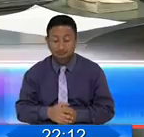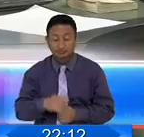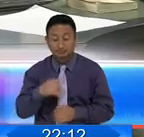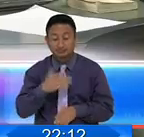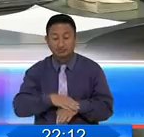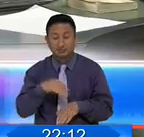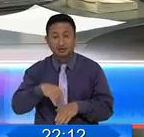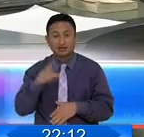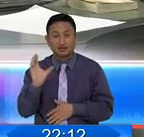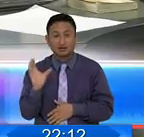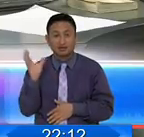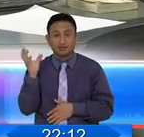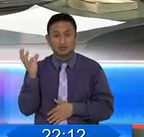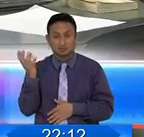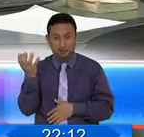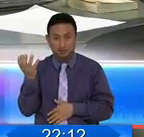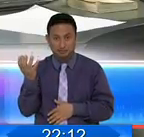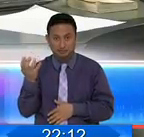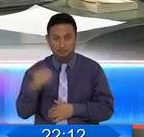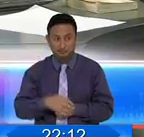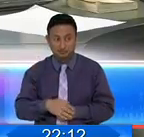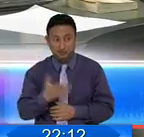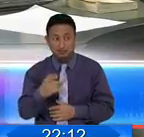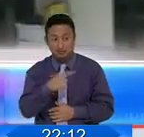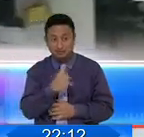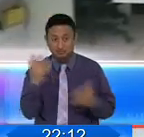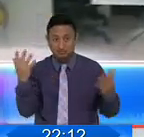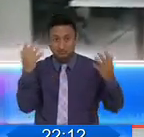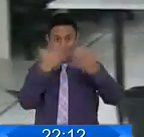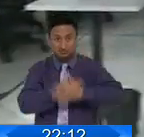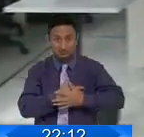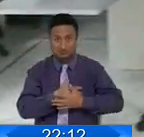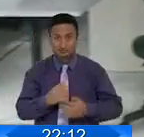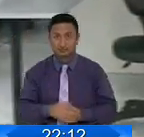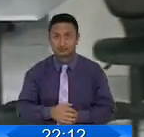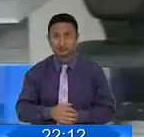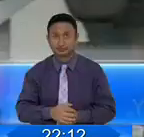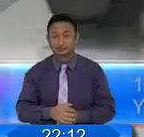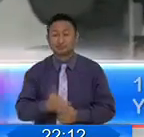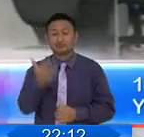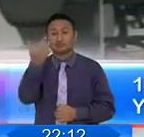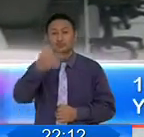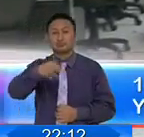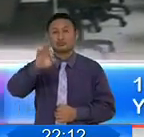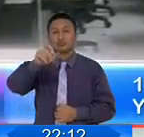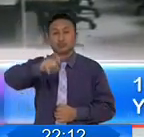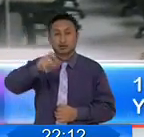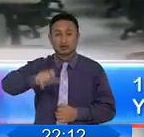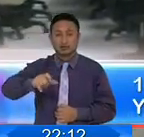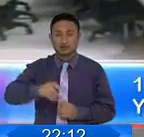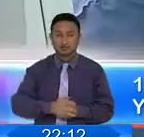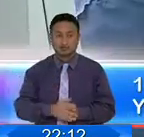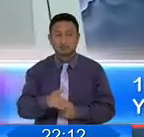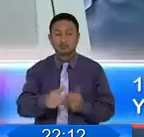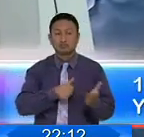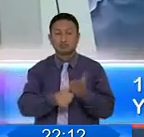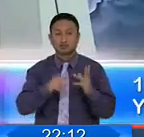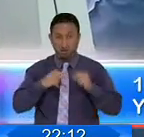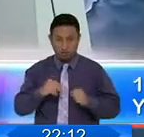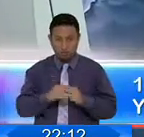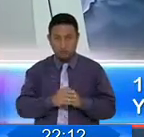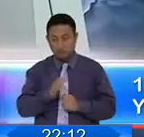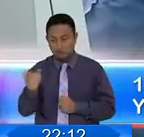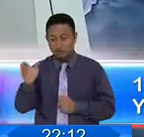invernal en la costa y esto se puede confundir con el coronavirus. De esta cifra, solo 19 casos han sido derivados al Ministerio de Salud